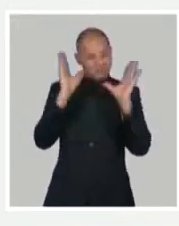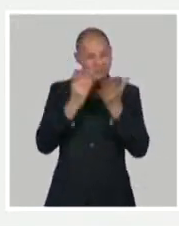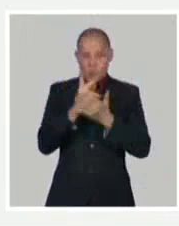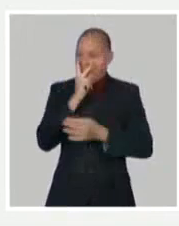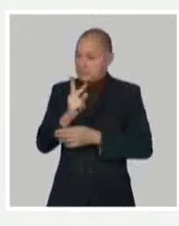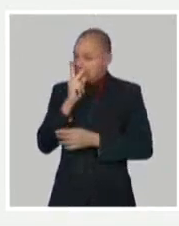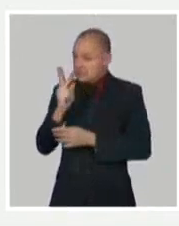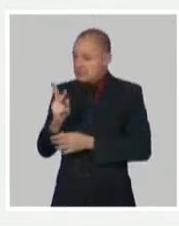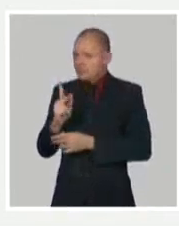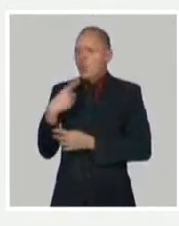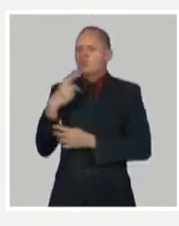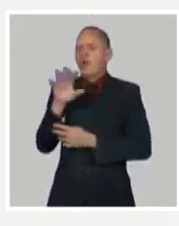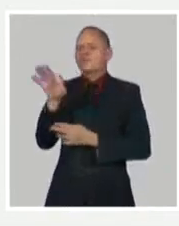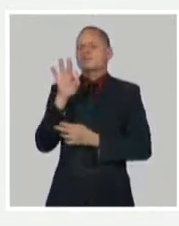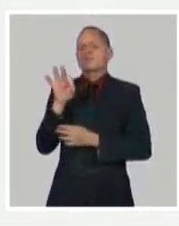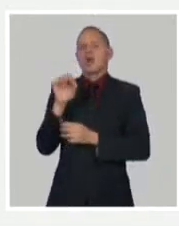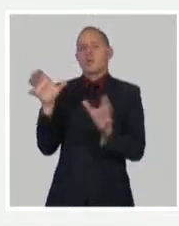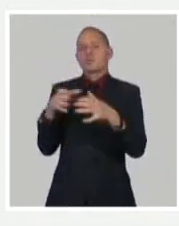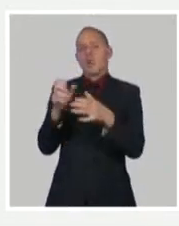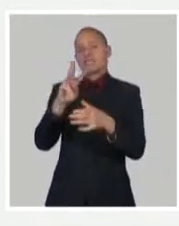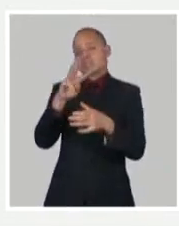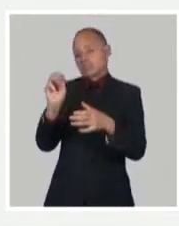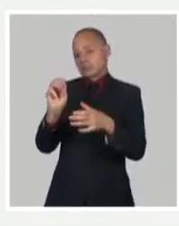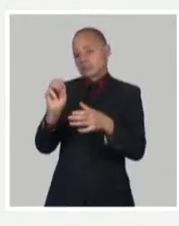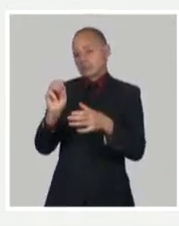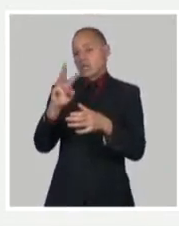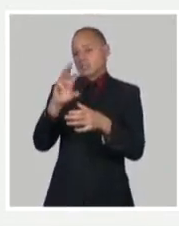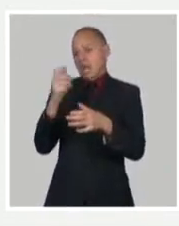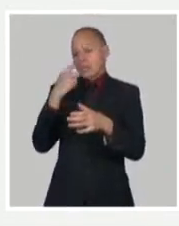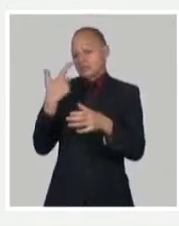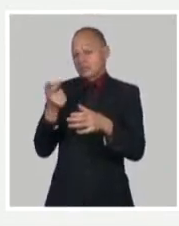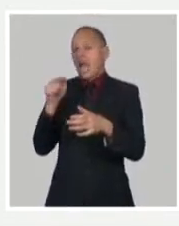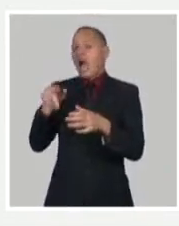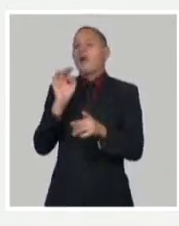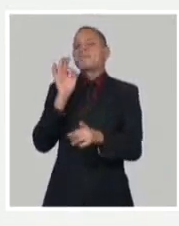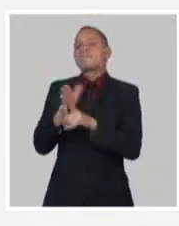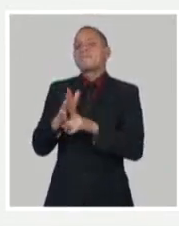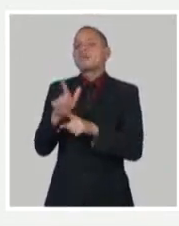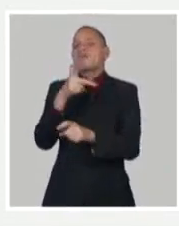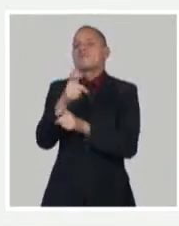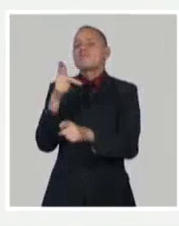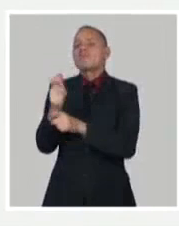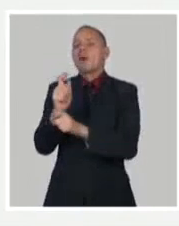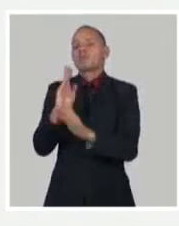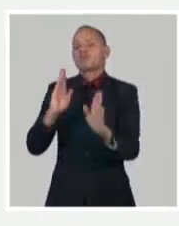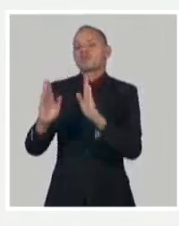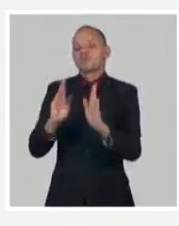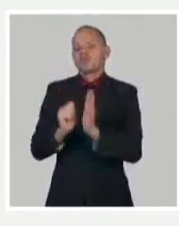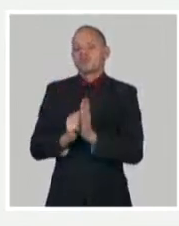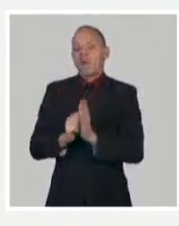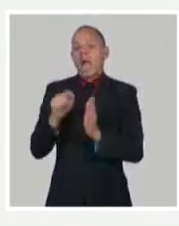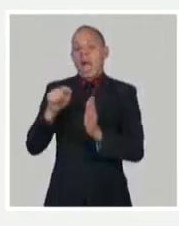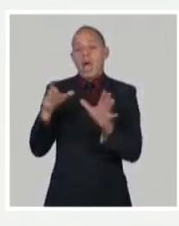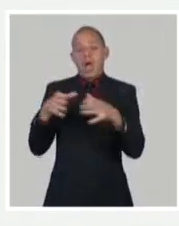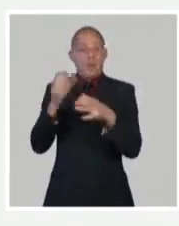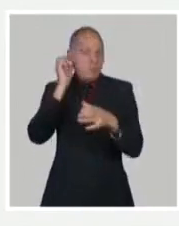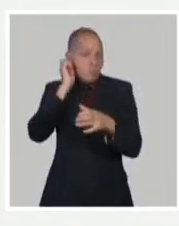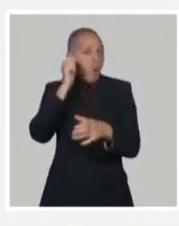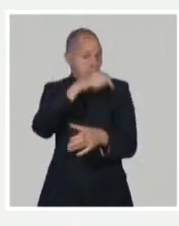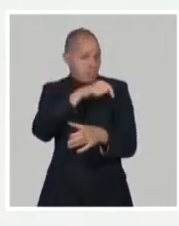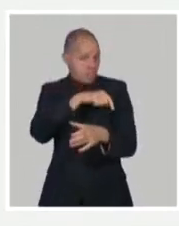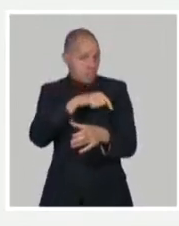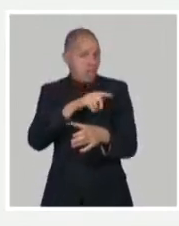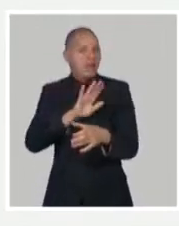estudio con 30 convalecientes, recibimos la autorización para hacer una fase 1 con 30 convalecientes. El equipo dirige a la doctora Consuelo, que estaba aquí con nosotros. Sí,